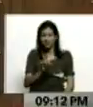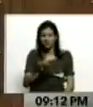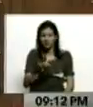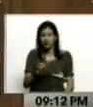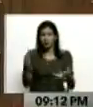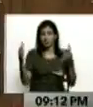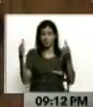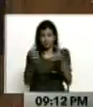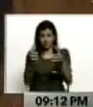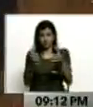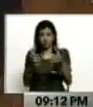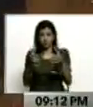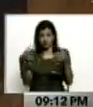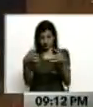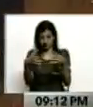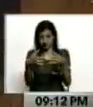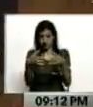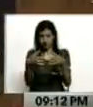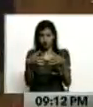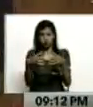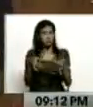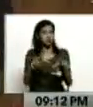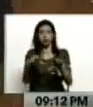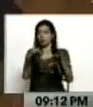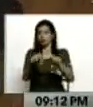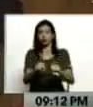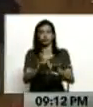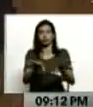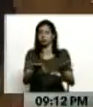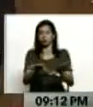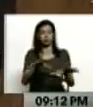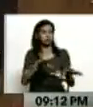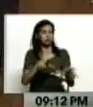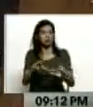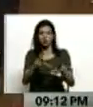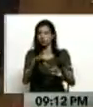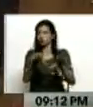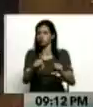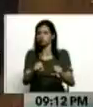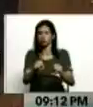contener nuestro partido está